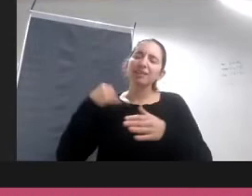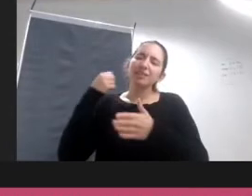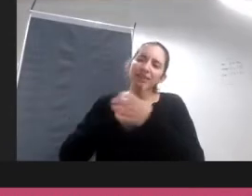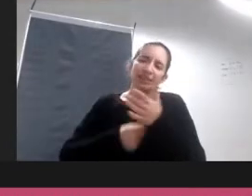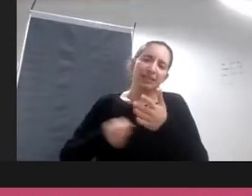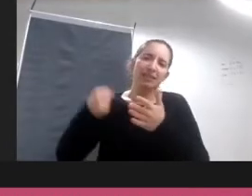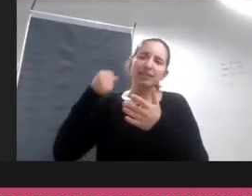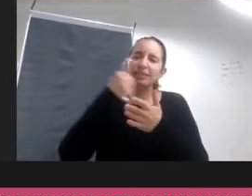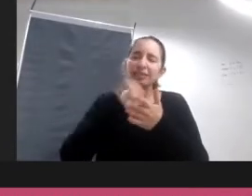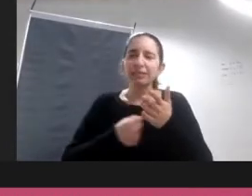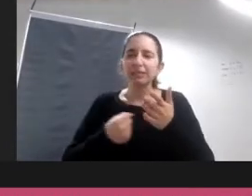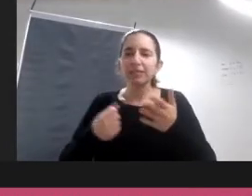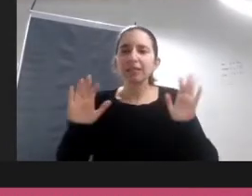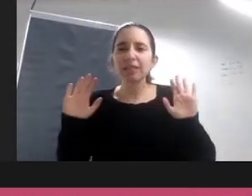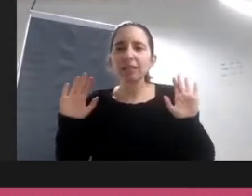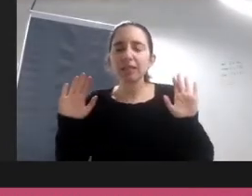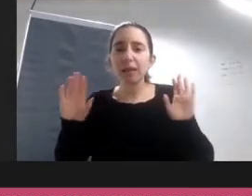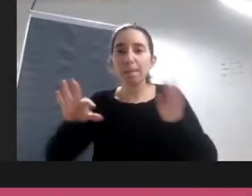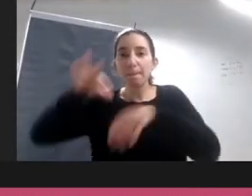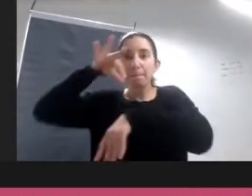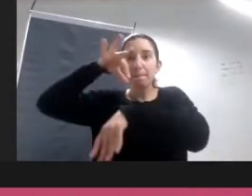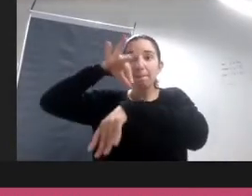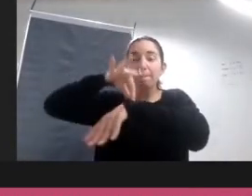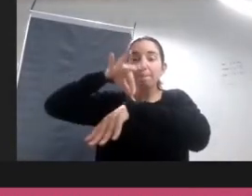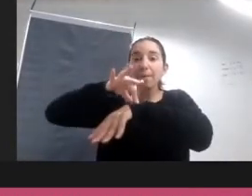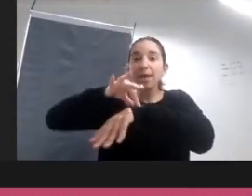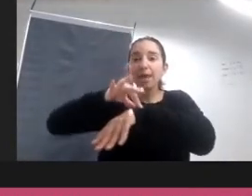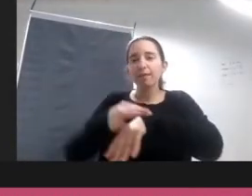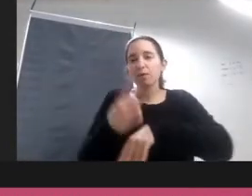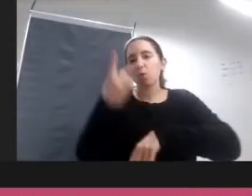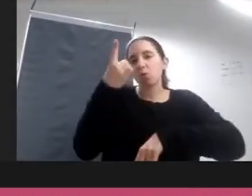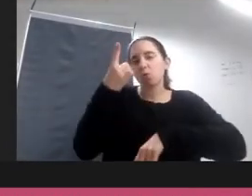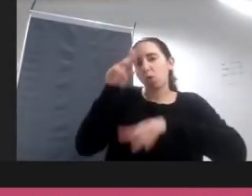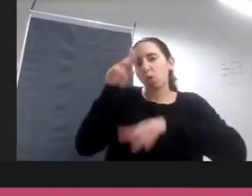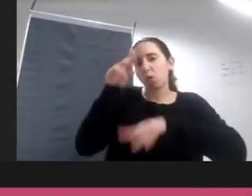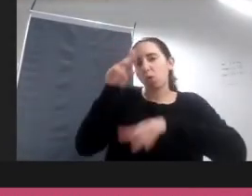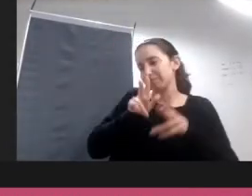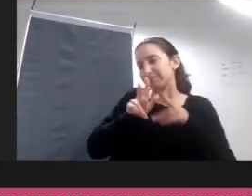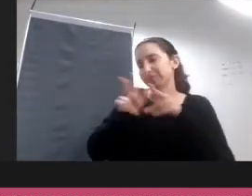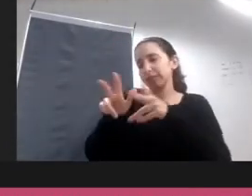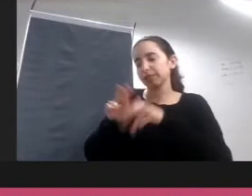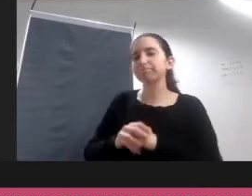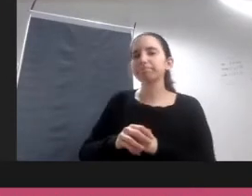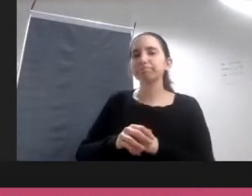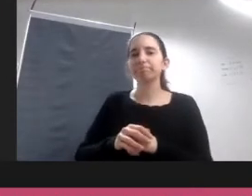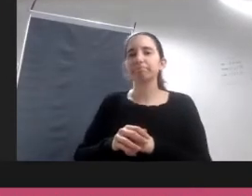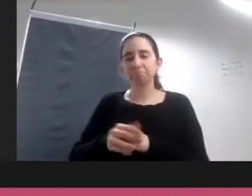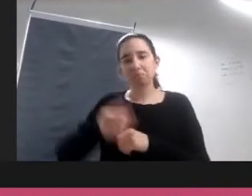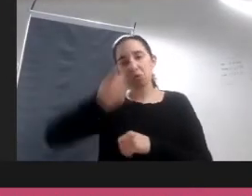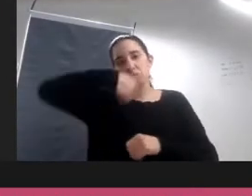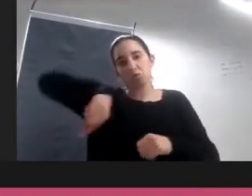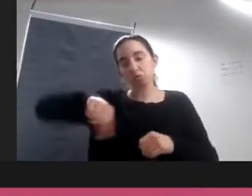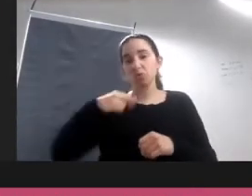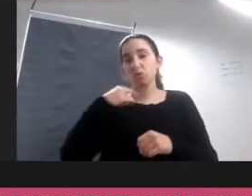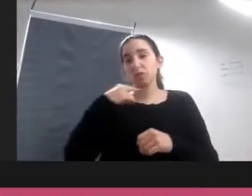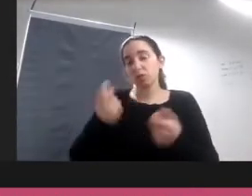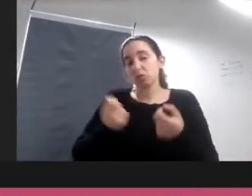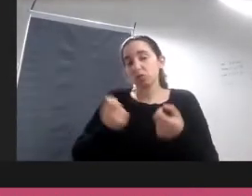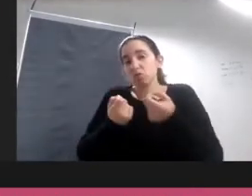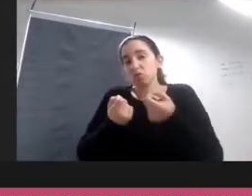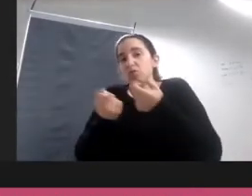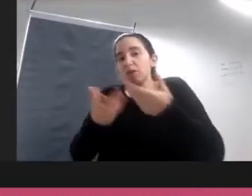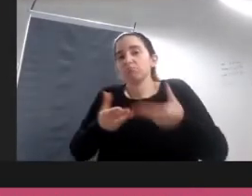etcétera, un médico de un hospital le dijo, mire, nosotros le vamos a dar un chico,